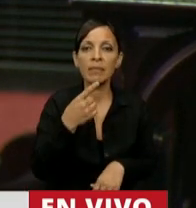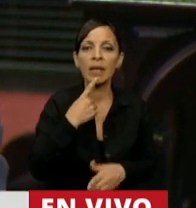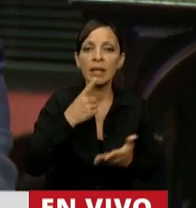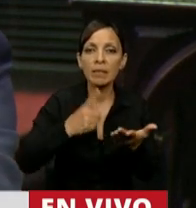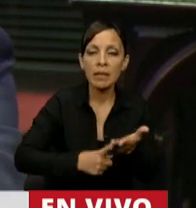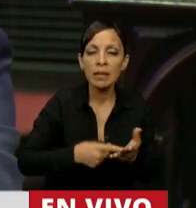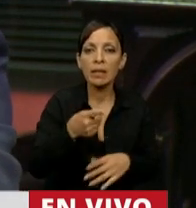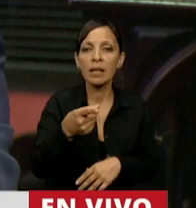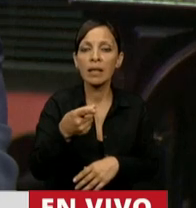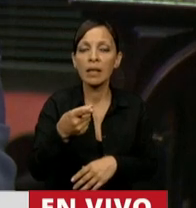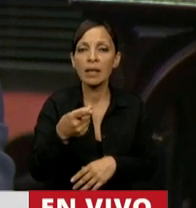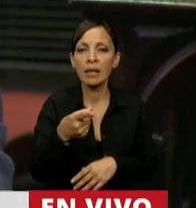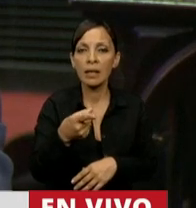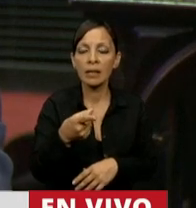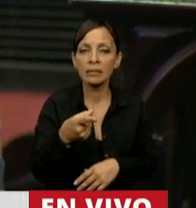intenta